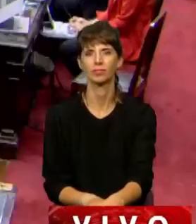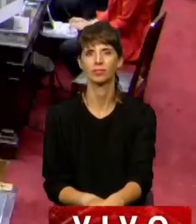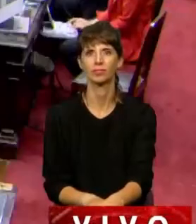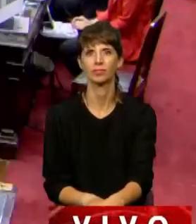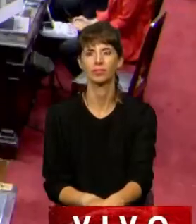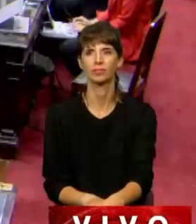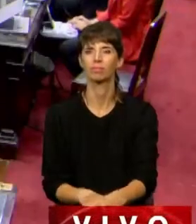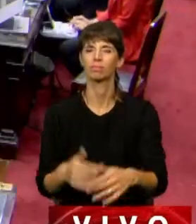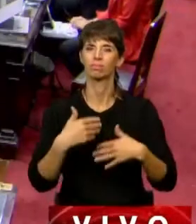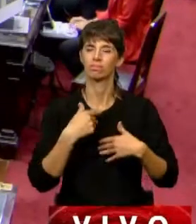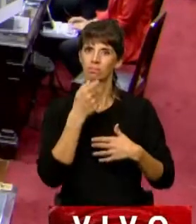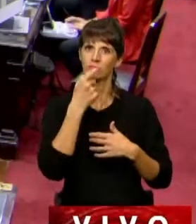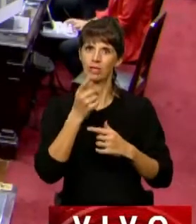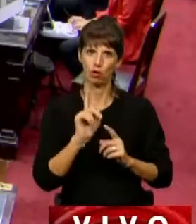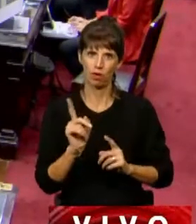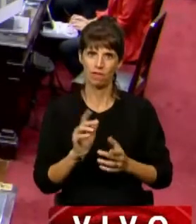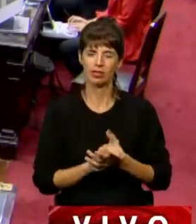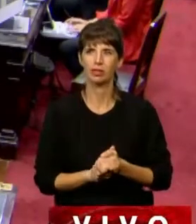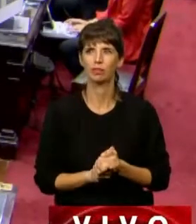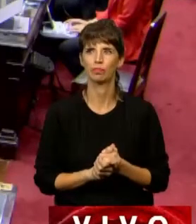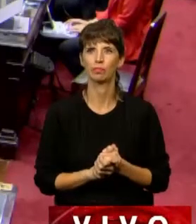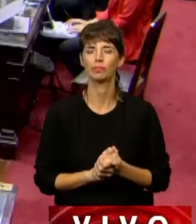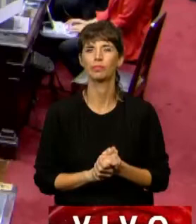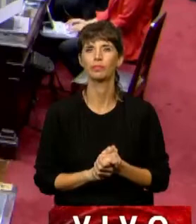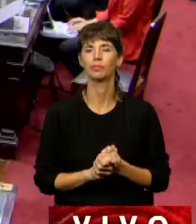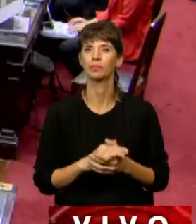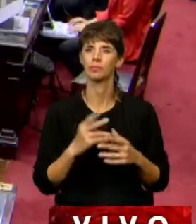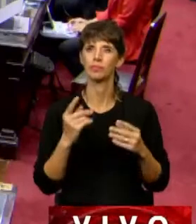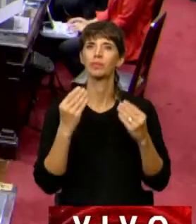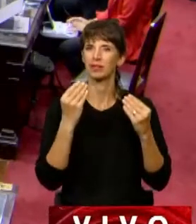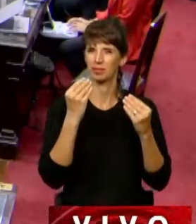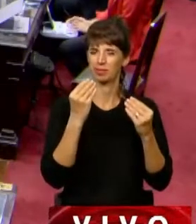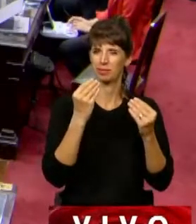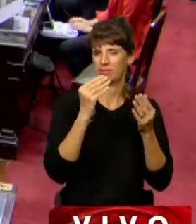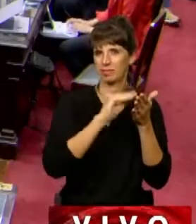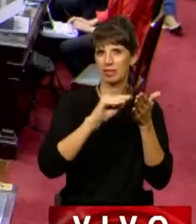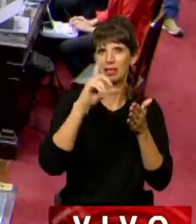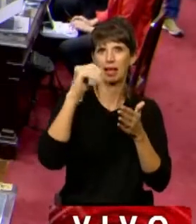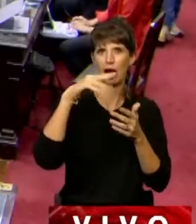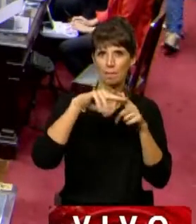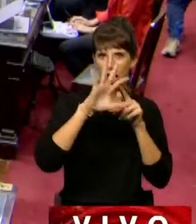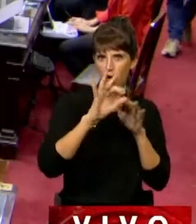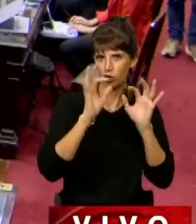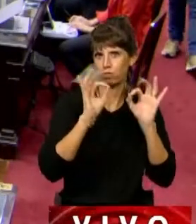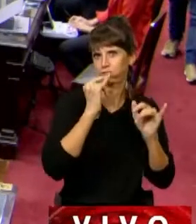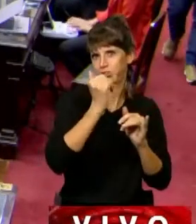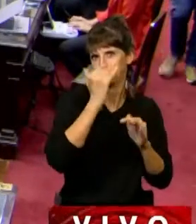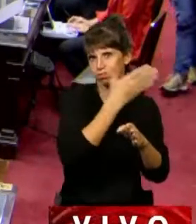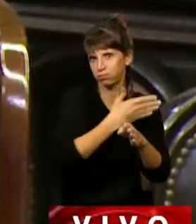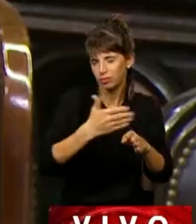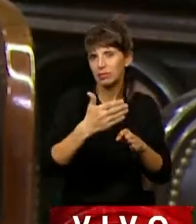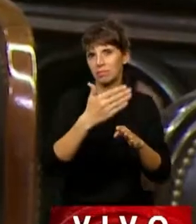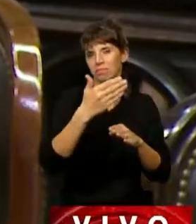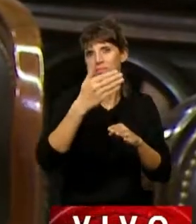No me toca fácil porque hablar después de la diputada Camaño por sus argumentos siempre